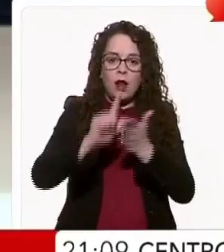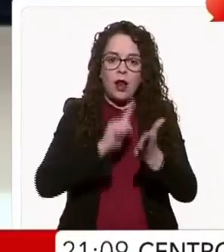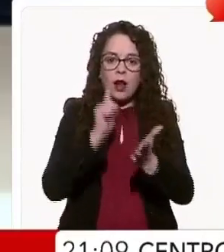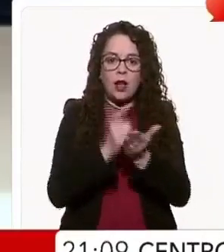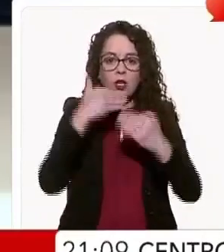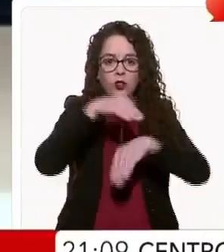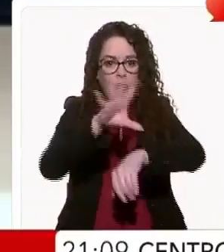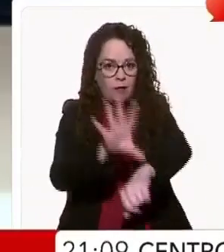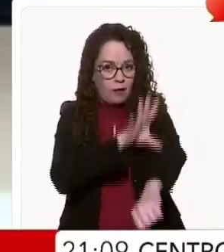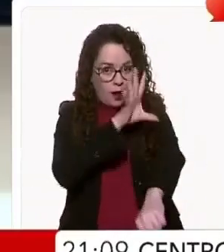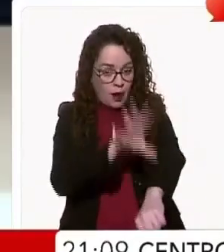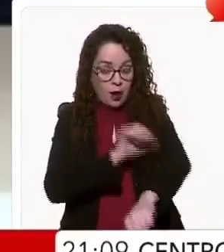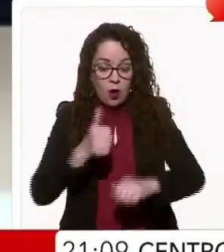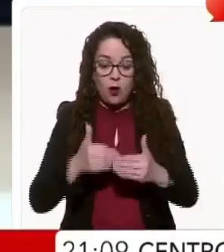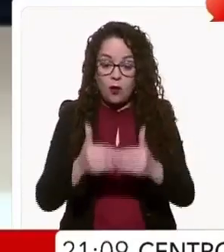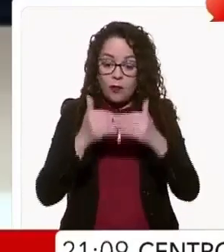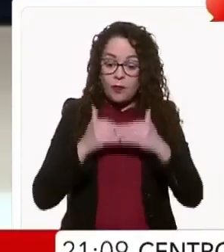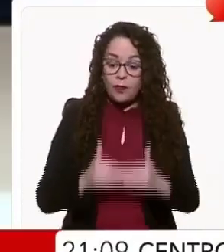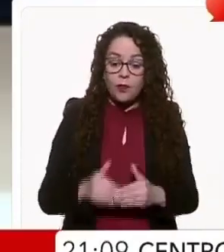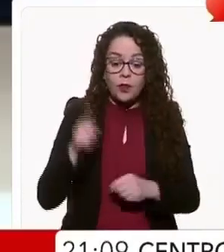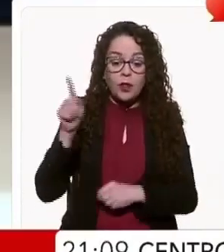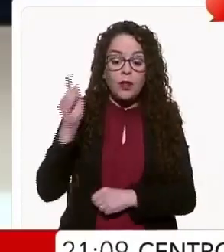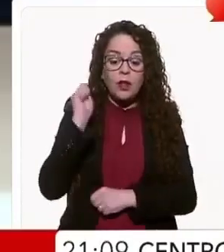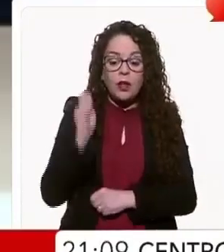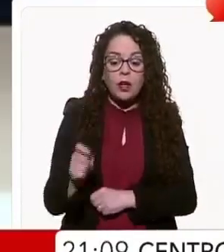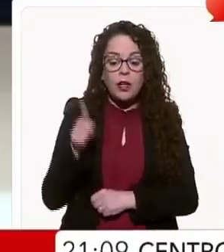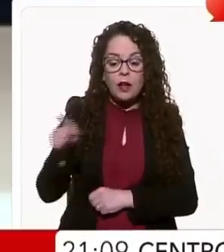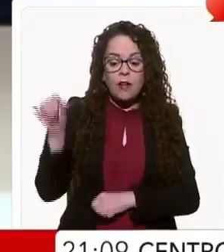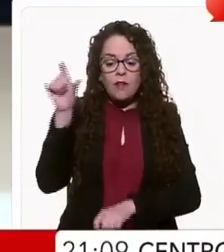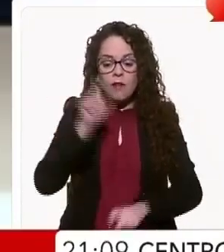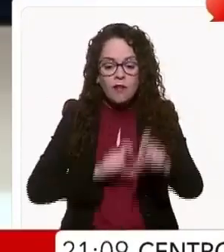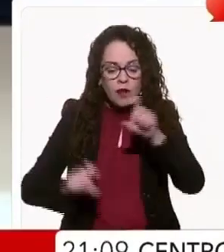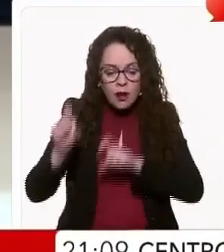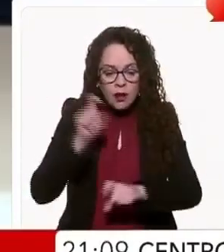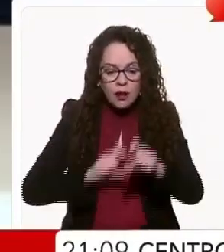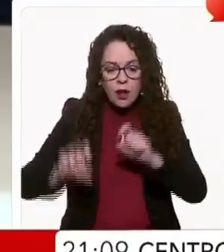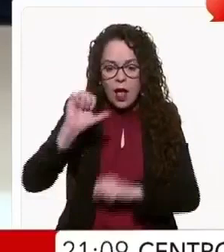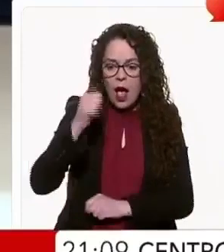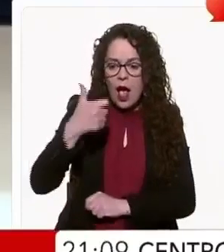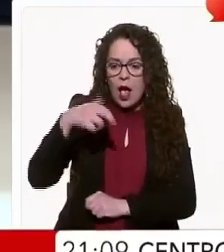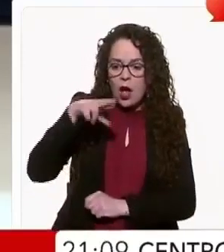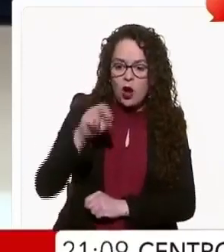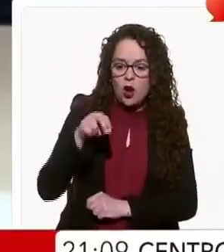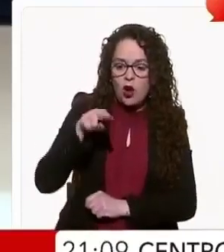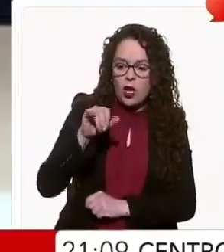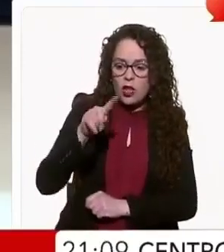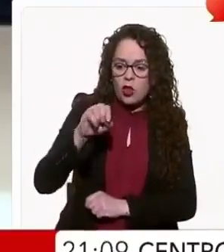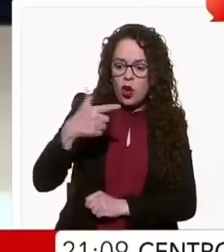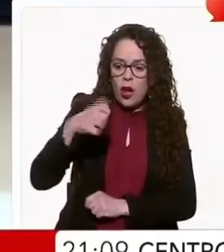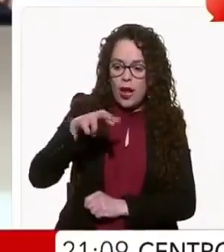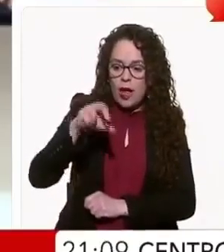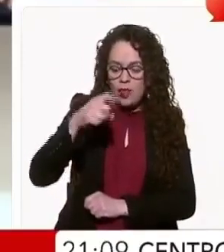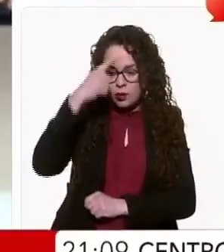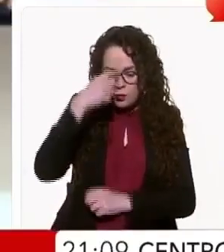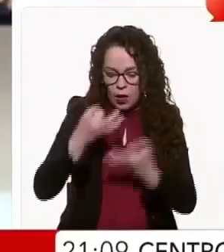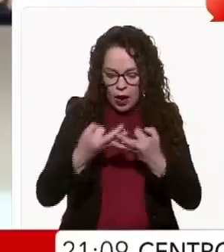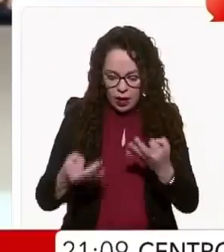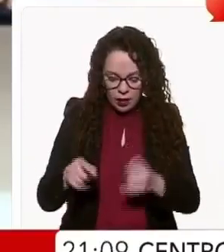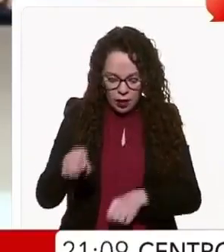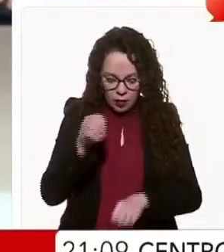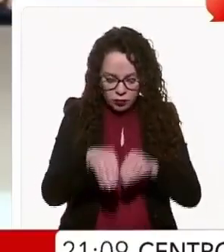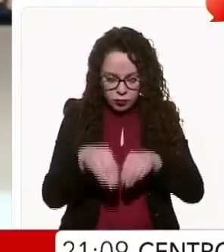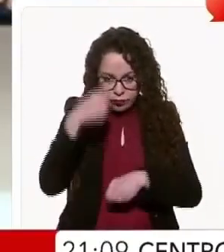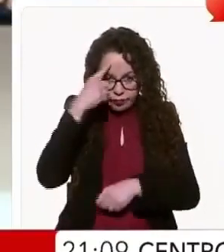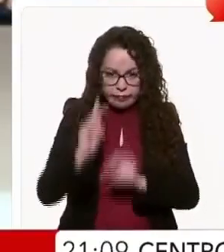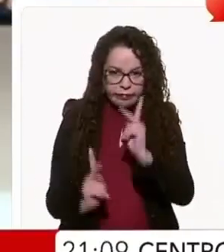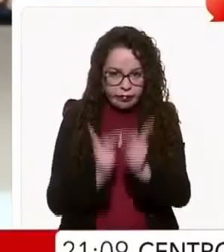de la compra a sobreprecio de la planta chatarra de fertilizantes agronitrogenados. En el primer caso, la Fiscalía ha buscado que Lozoya